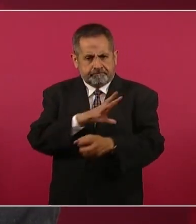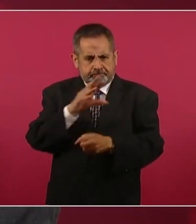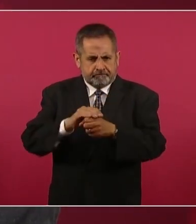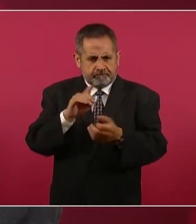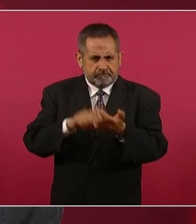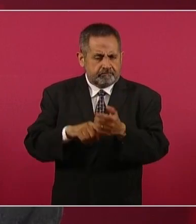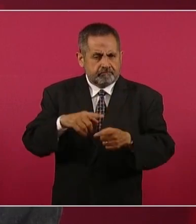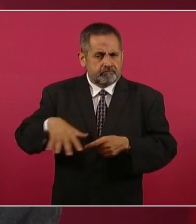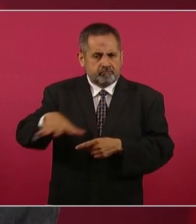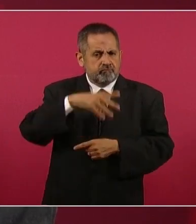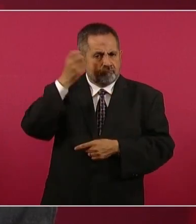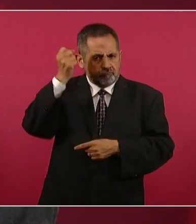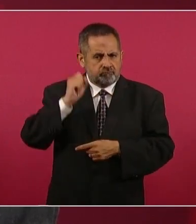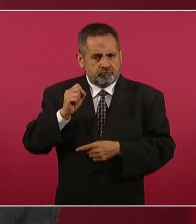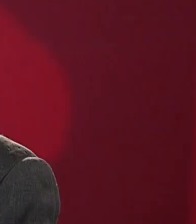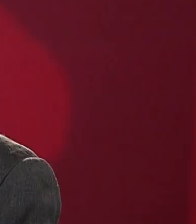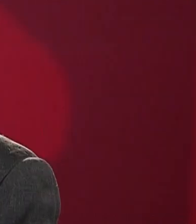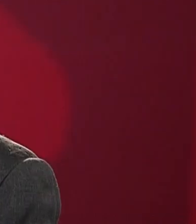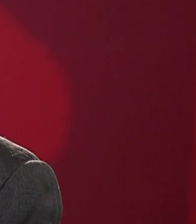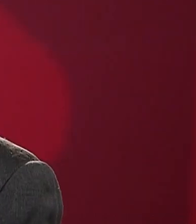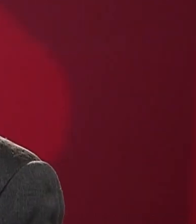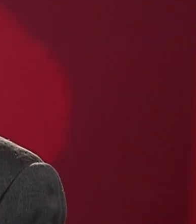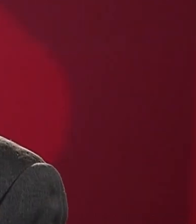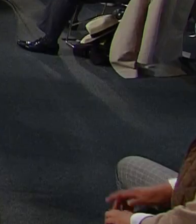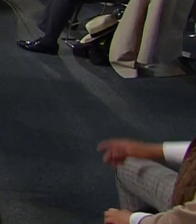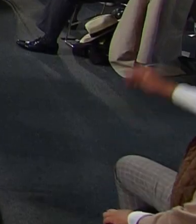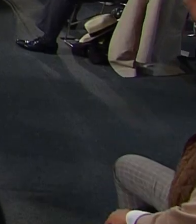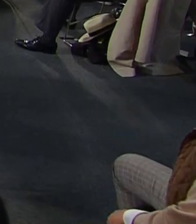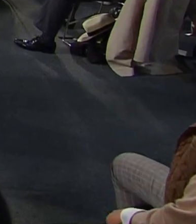de Sinaloa y las fechas de su pago.